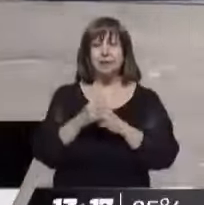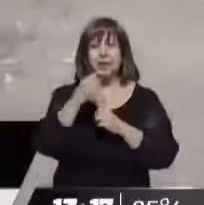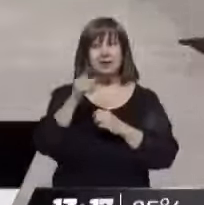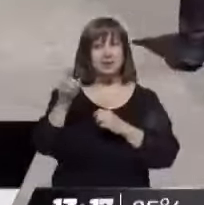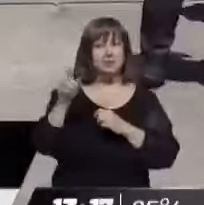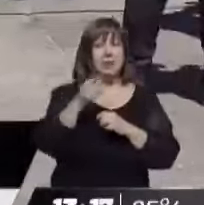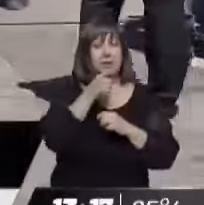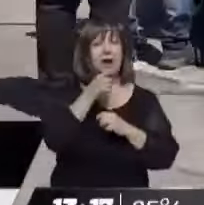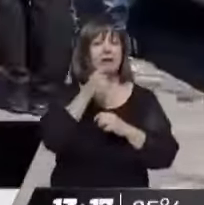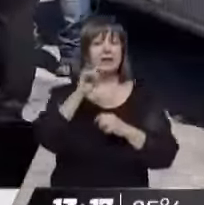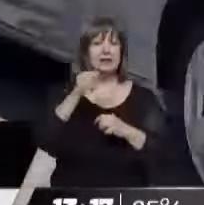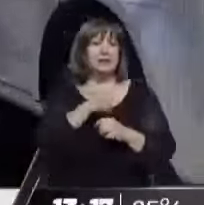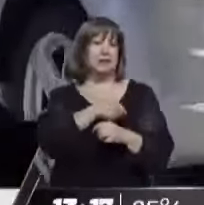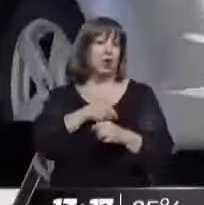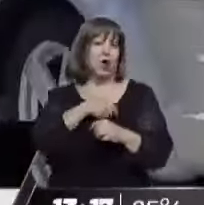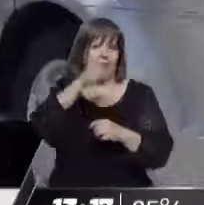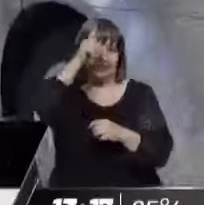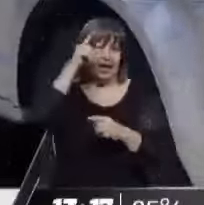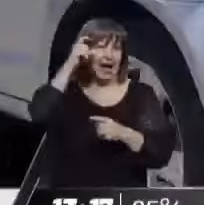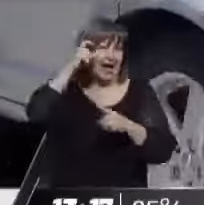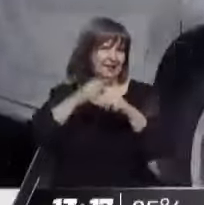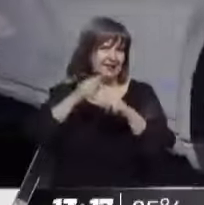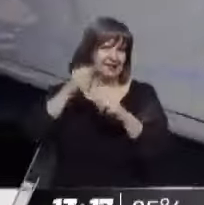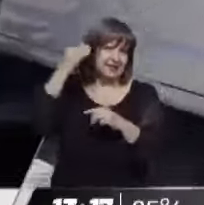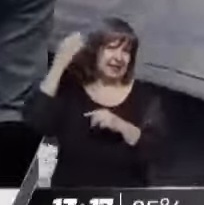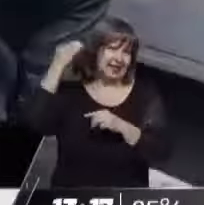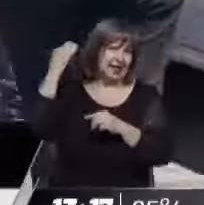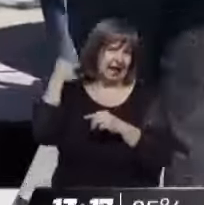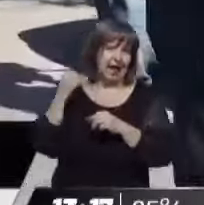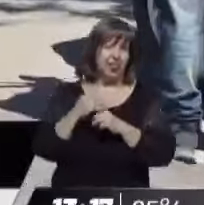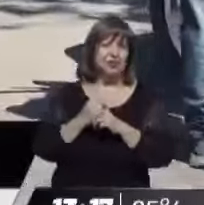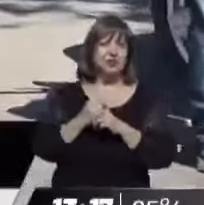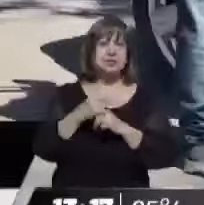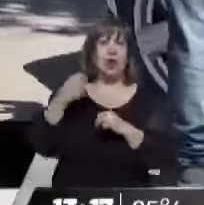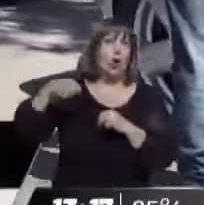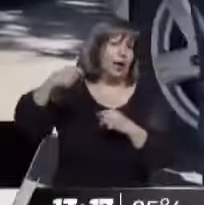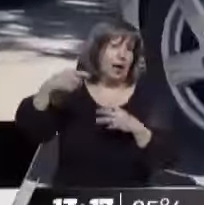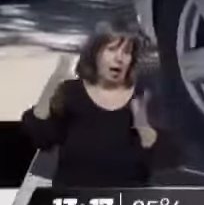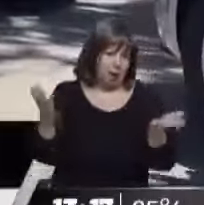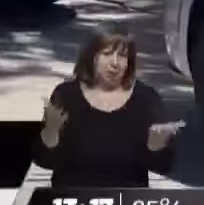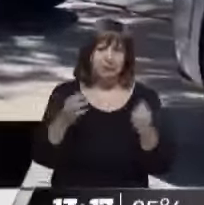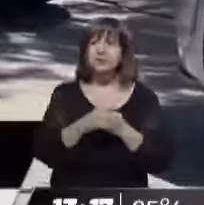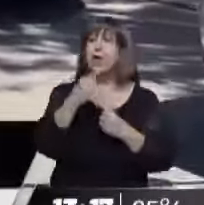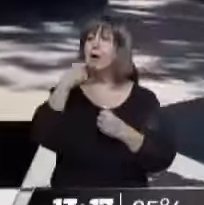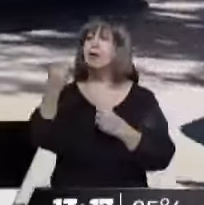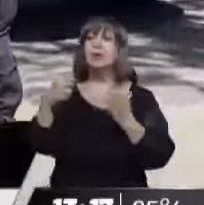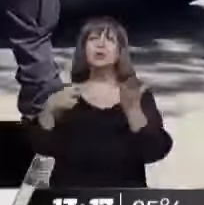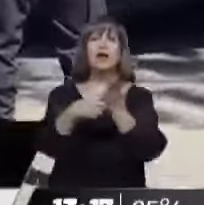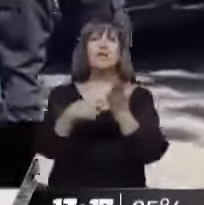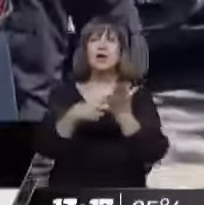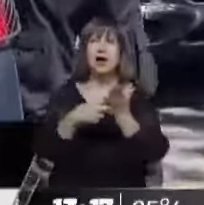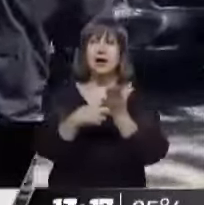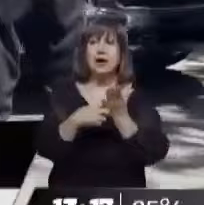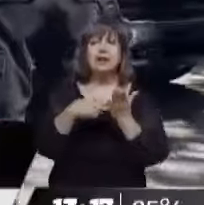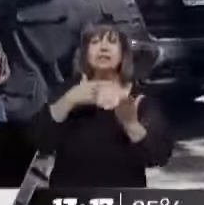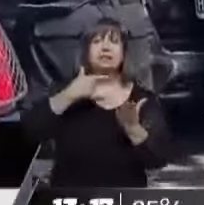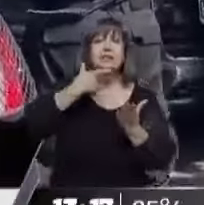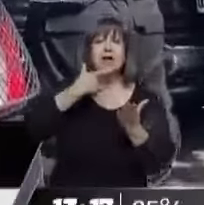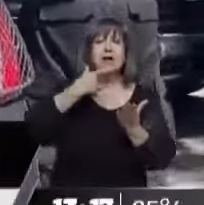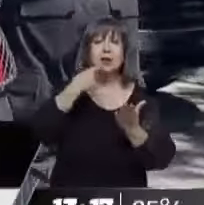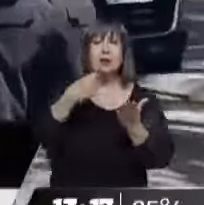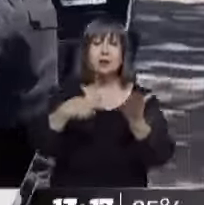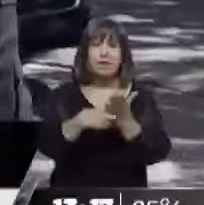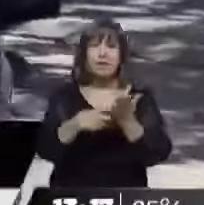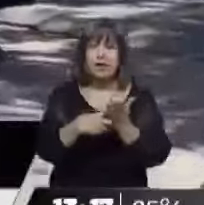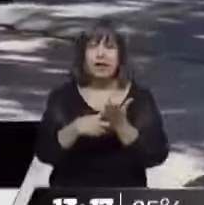que era comisario retirado. Y acá, a ver si vemos algo más. ¿Está el fiscal ahí? Bueno, no. Acá sigue trabajando.